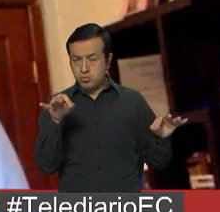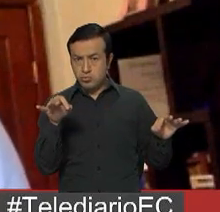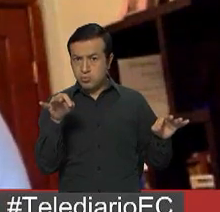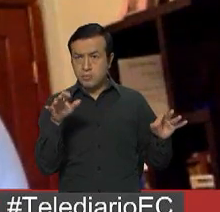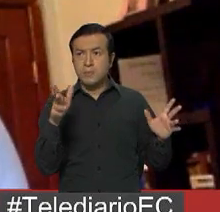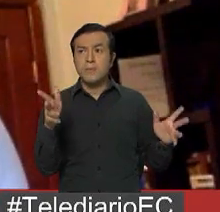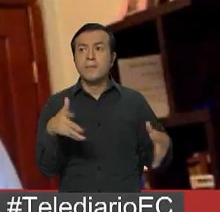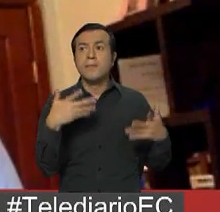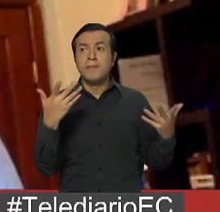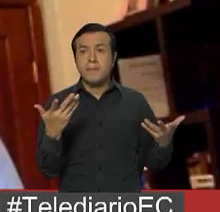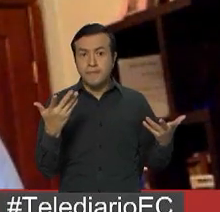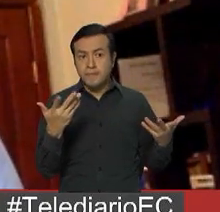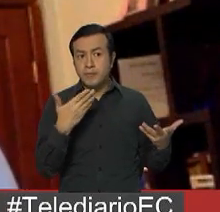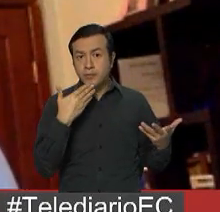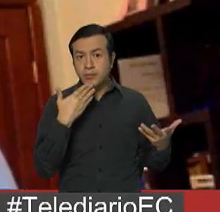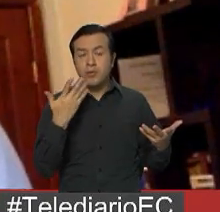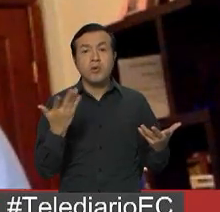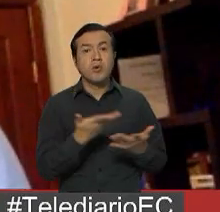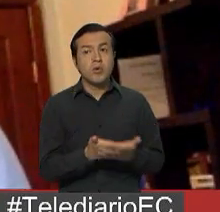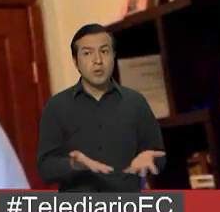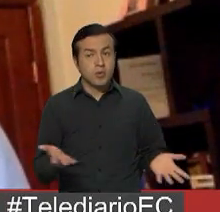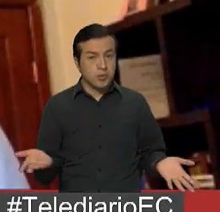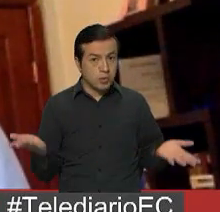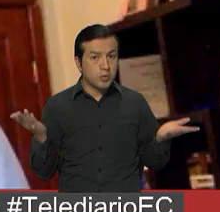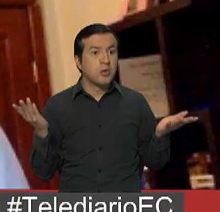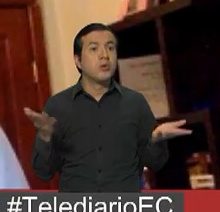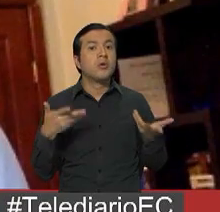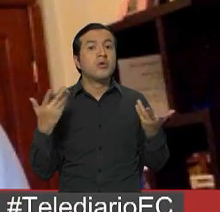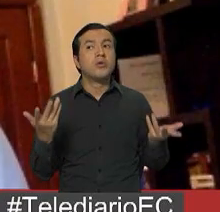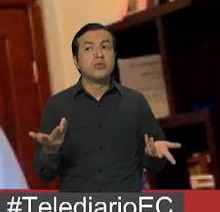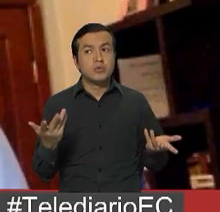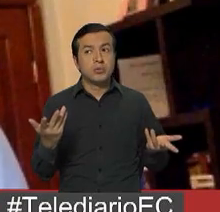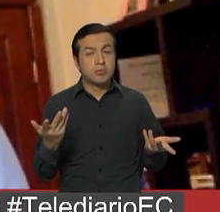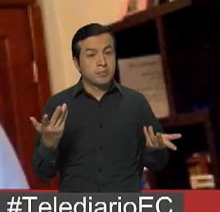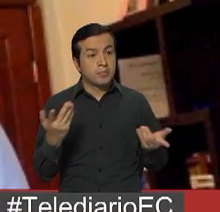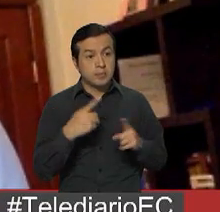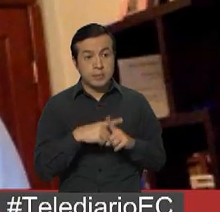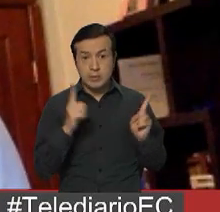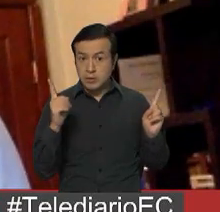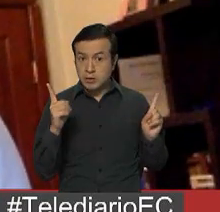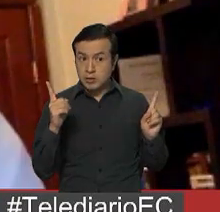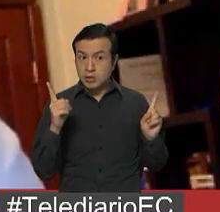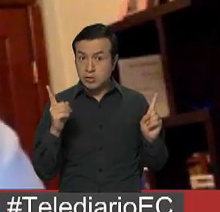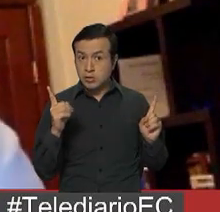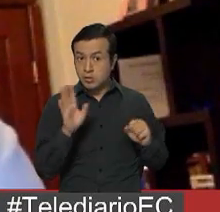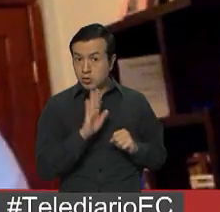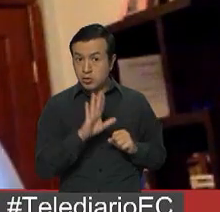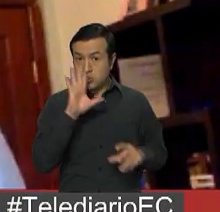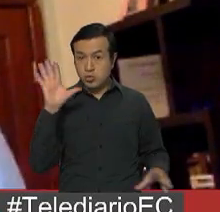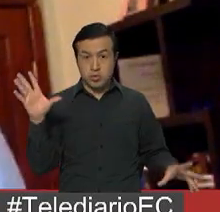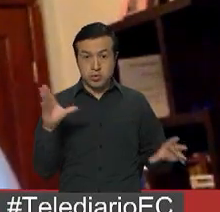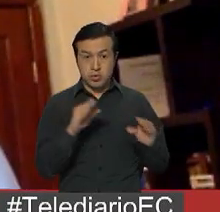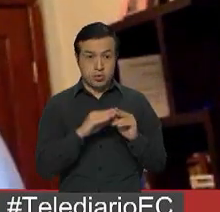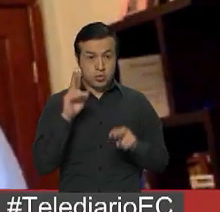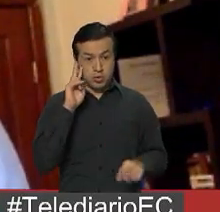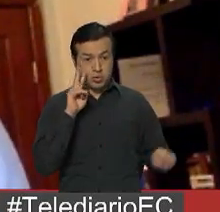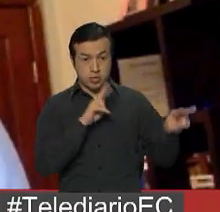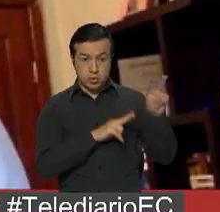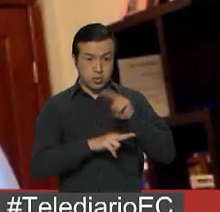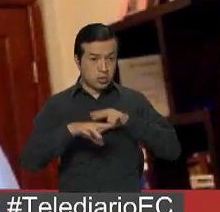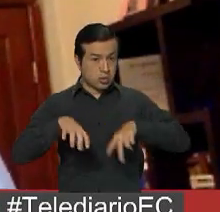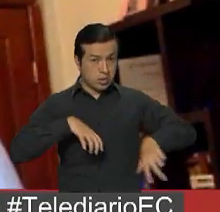erogación de recursos por parte del estado sin embargo eso no significa que no haya habido toda una puesta en escena un espía